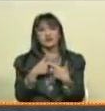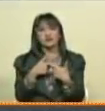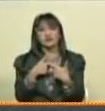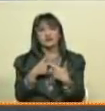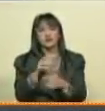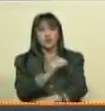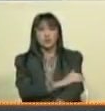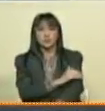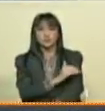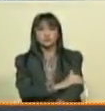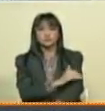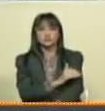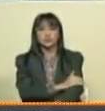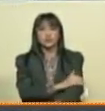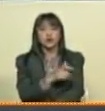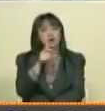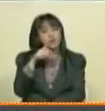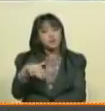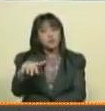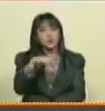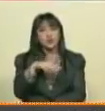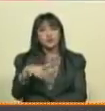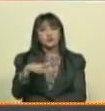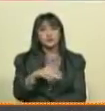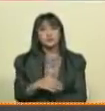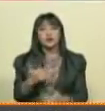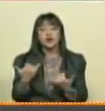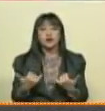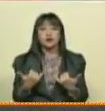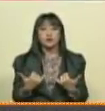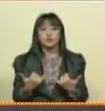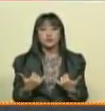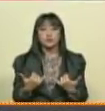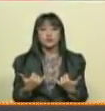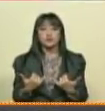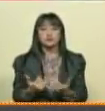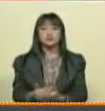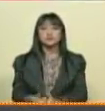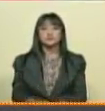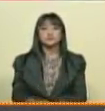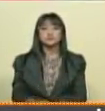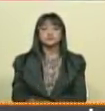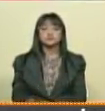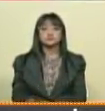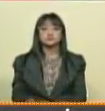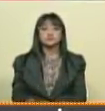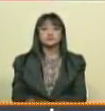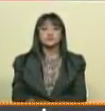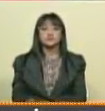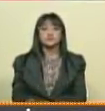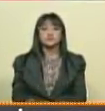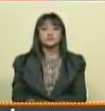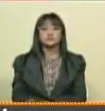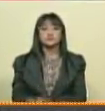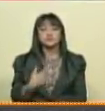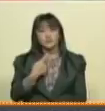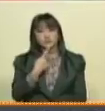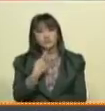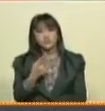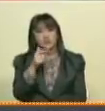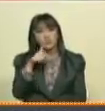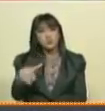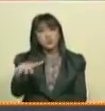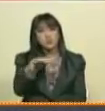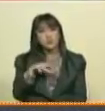derecha opositora al pueblo. Y en este sentido, quiero transmitir al pueblo venezolano que